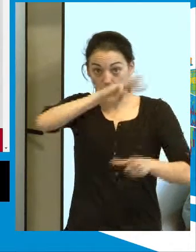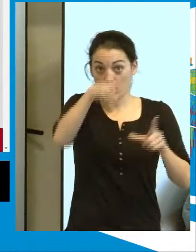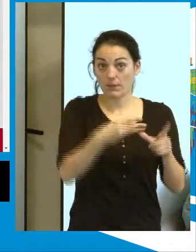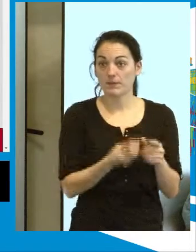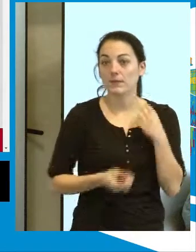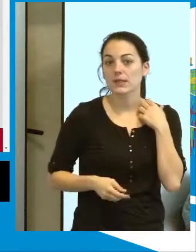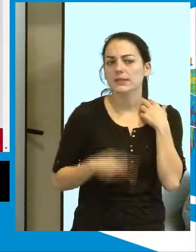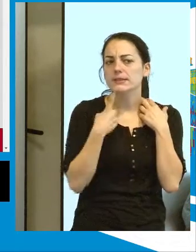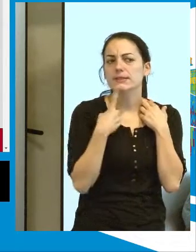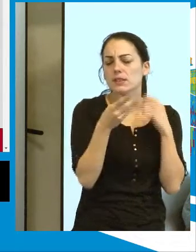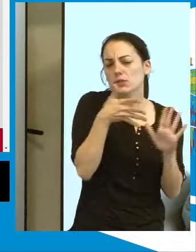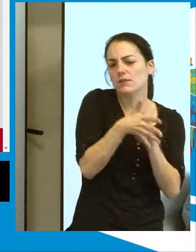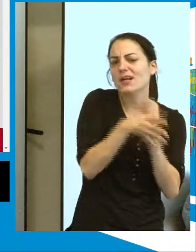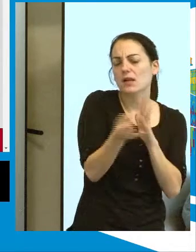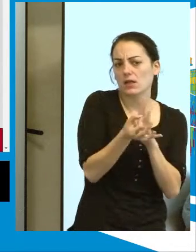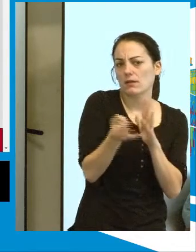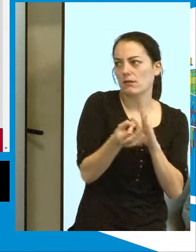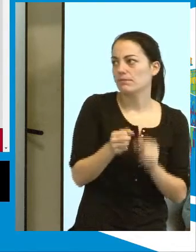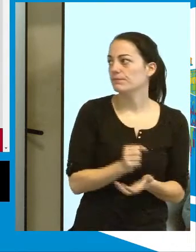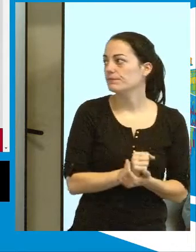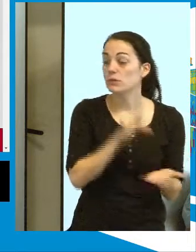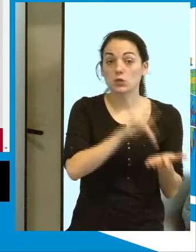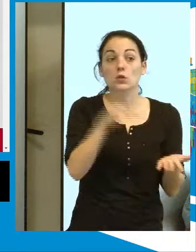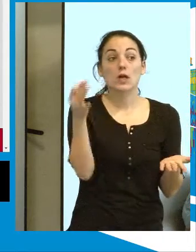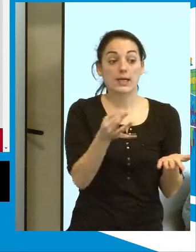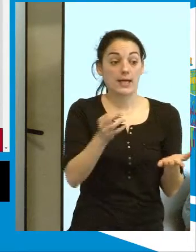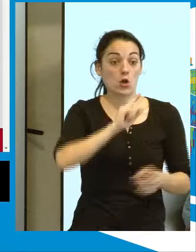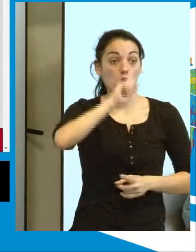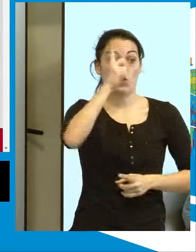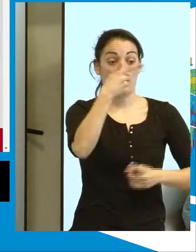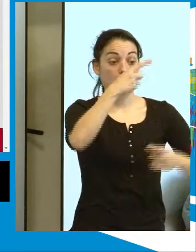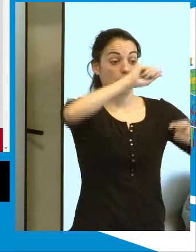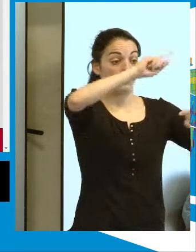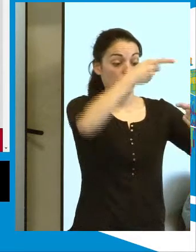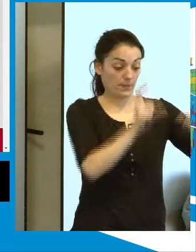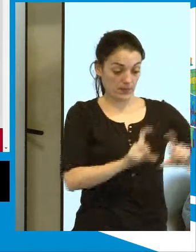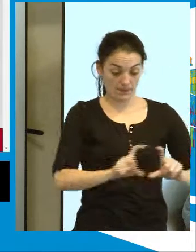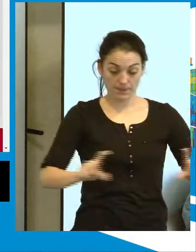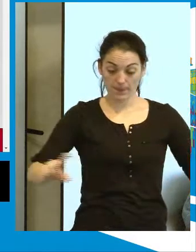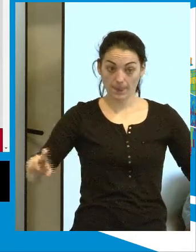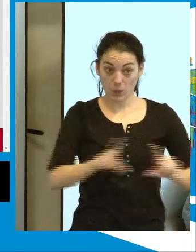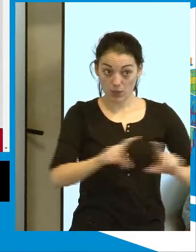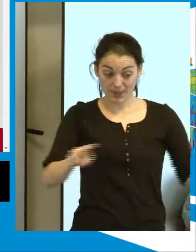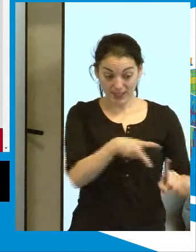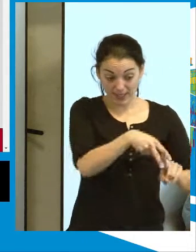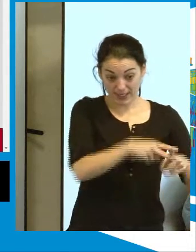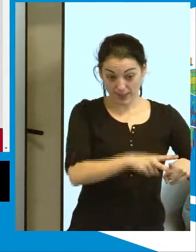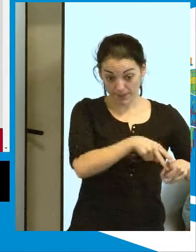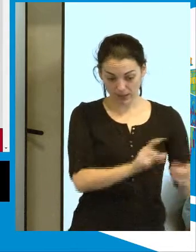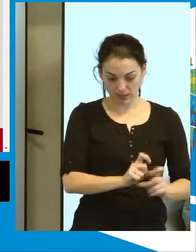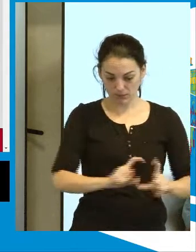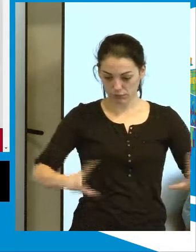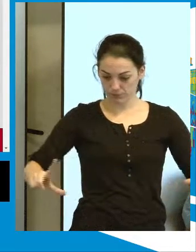Vale, digamos que lo que ocurre es, bueno, lo primero que aparece es en la parte inferior, aparece una barra de herramientas que ahora vamos a ver